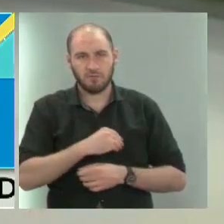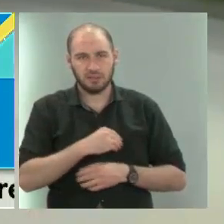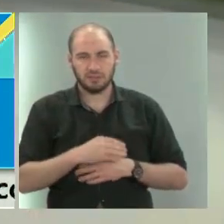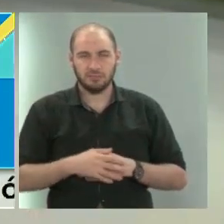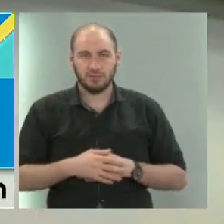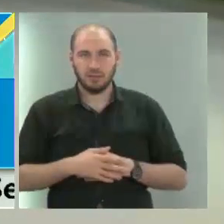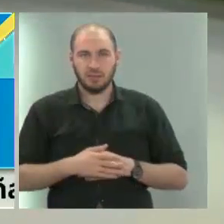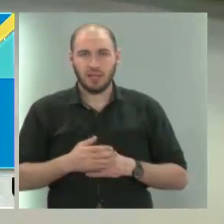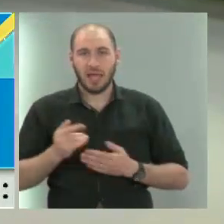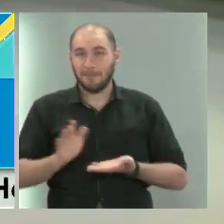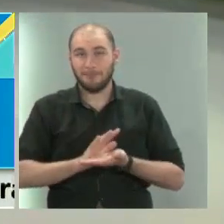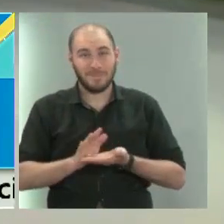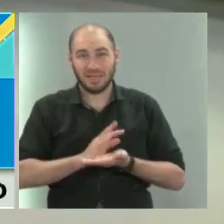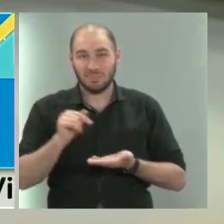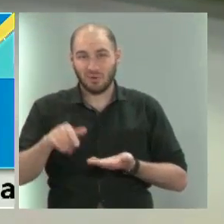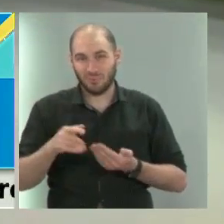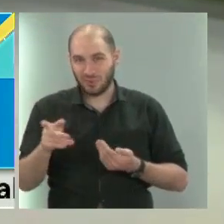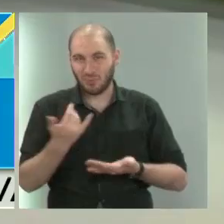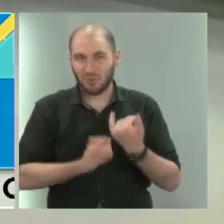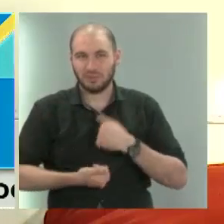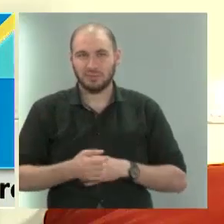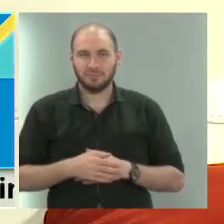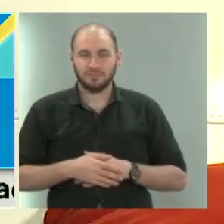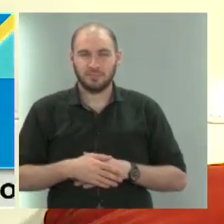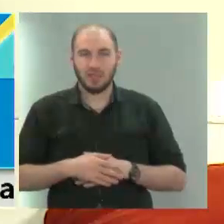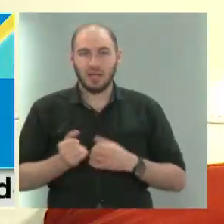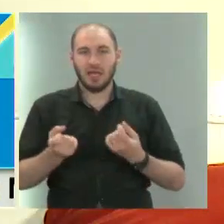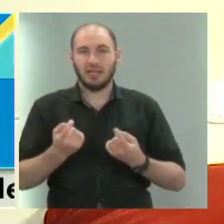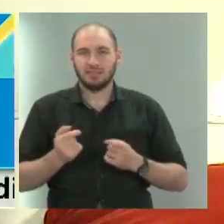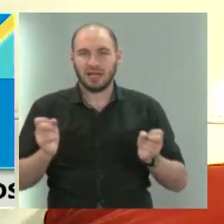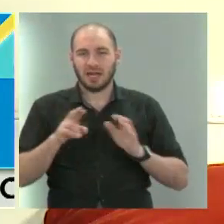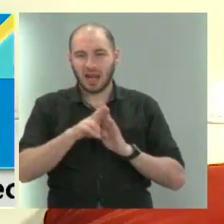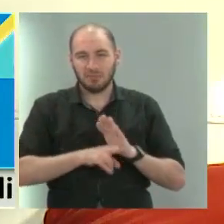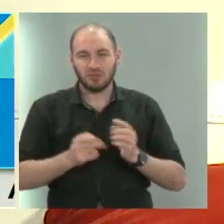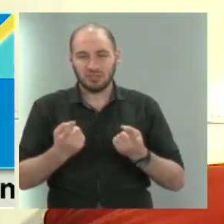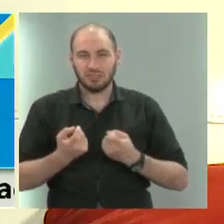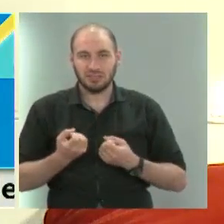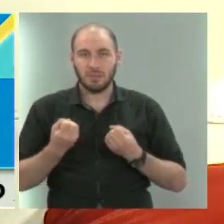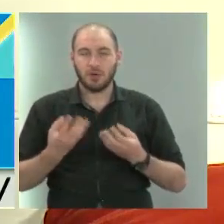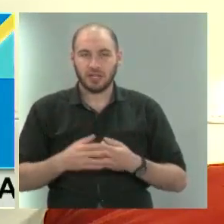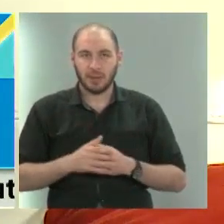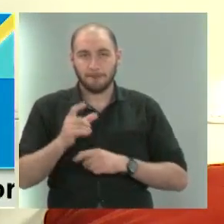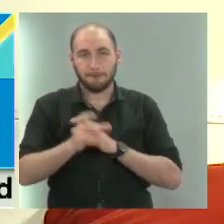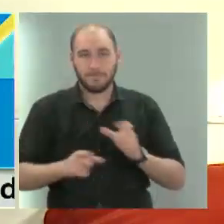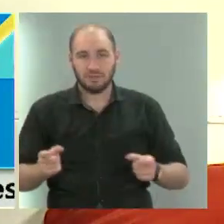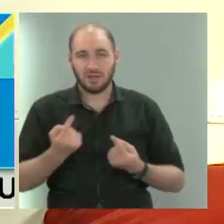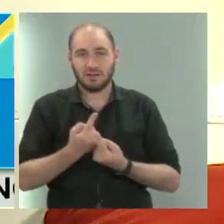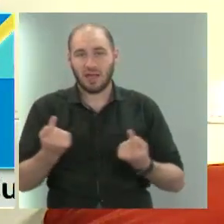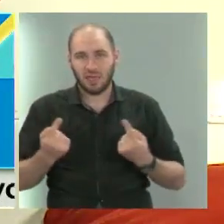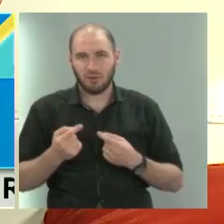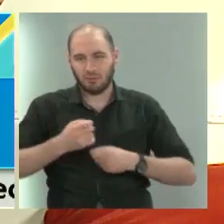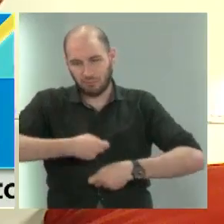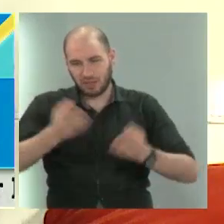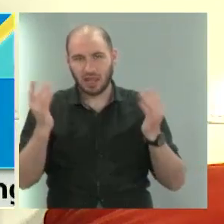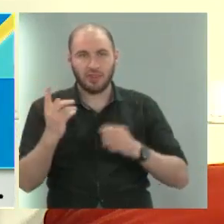O sea, darle ese mínimo normativo que decía Hugo, ¿no? Que necesita un marco regulatorio, porque la gente, cada uno no puede hacer lo que